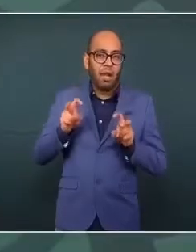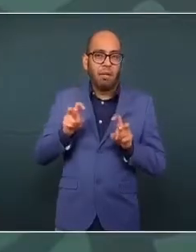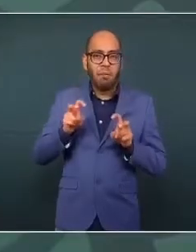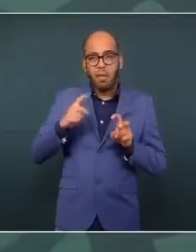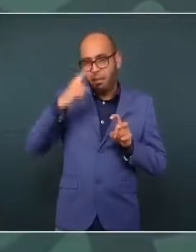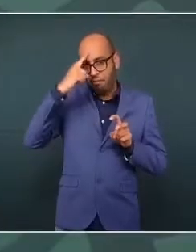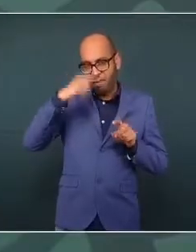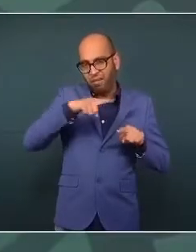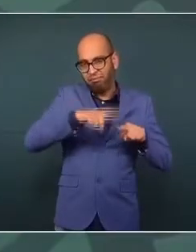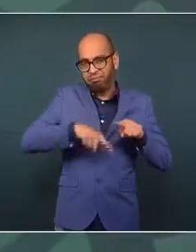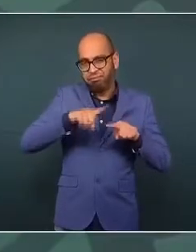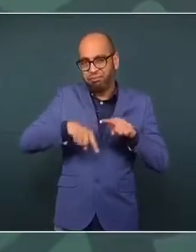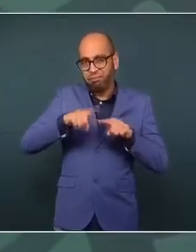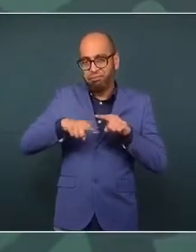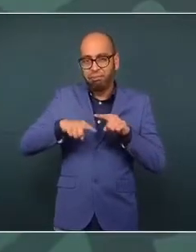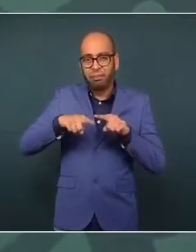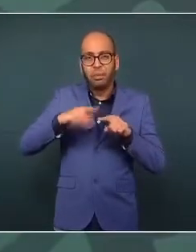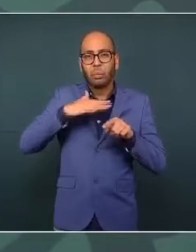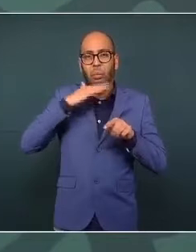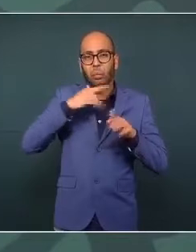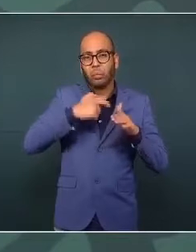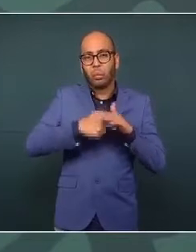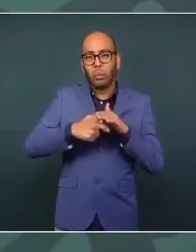porque ese era un tema